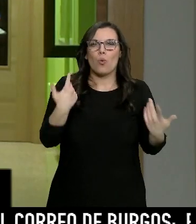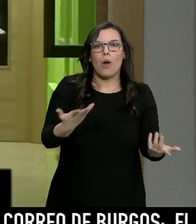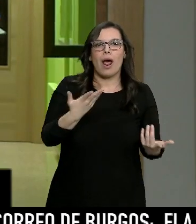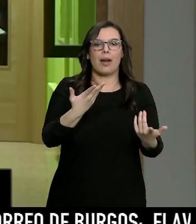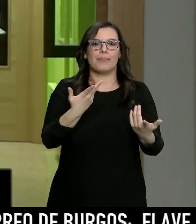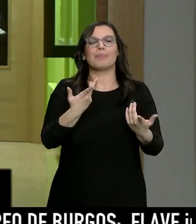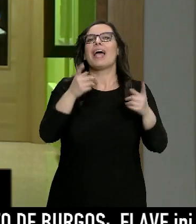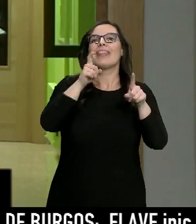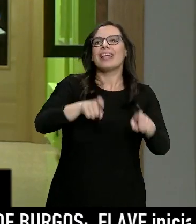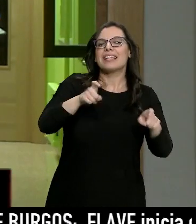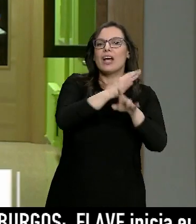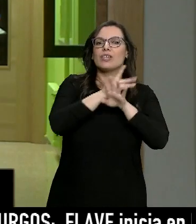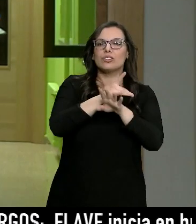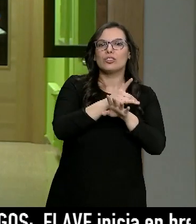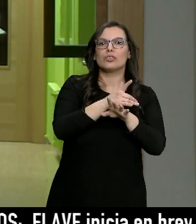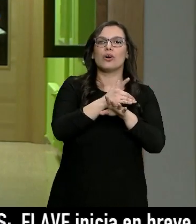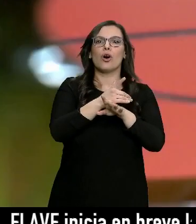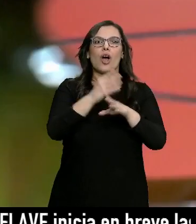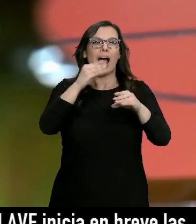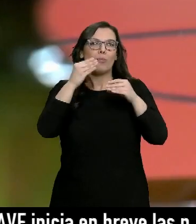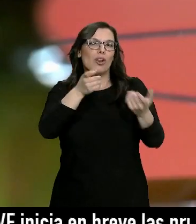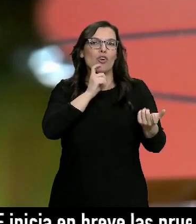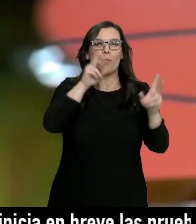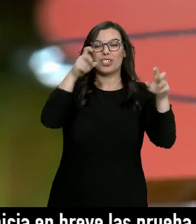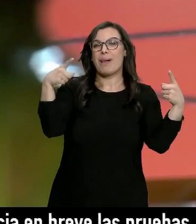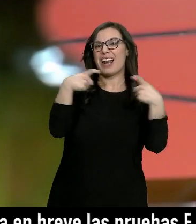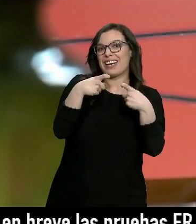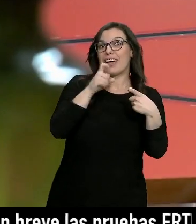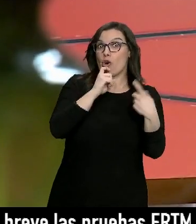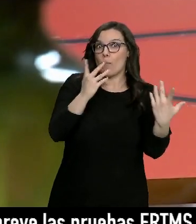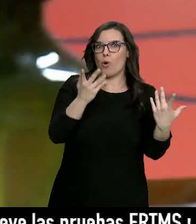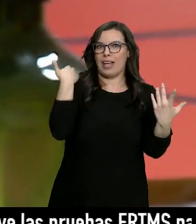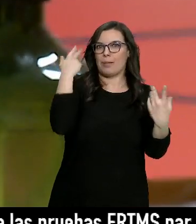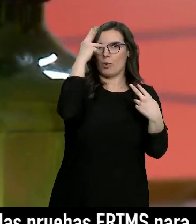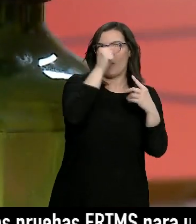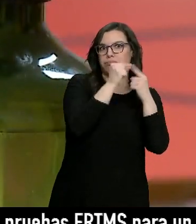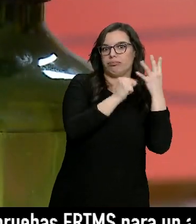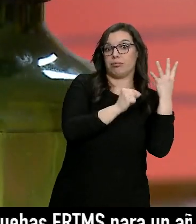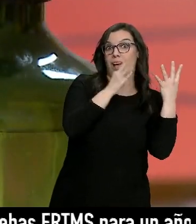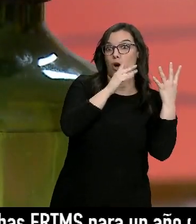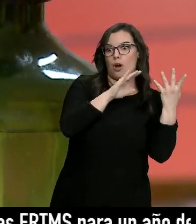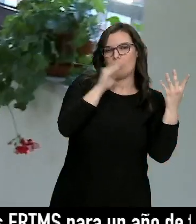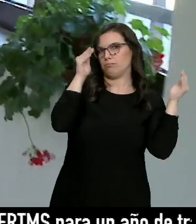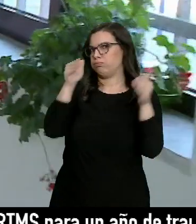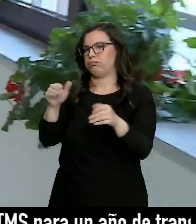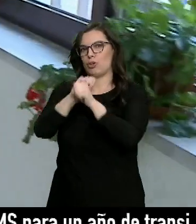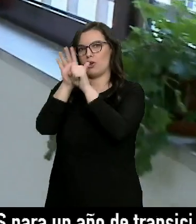son los recreos, si se juntaban, los almuerzos, el tema de alergias, y ahora estamos viendo que está todo centrado en el